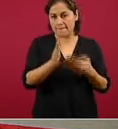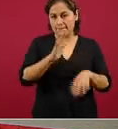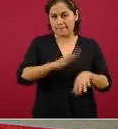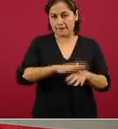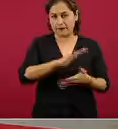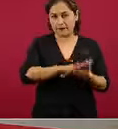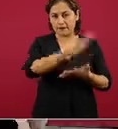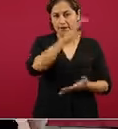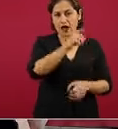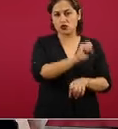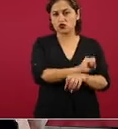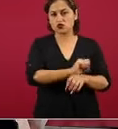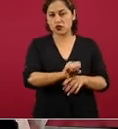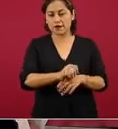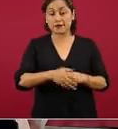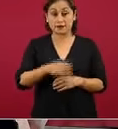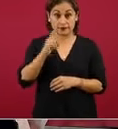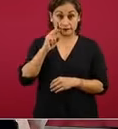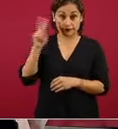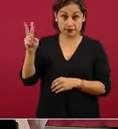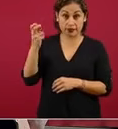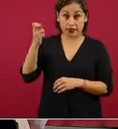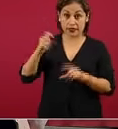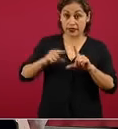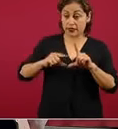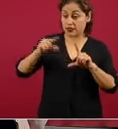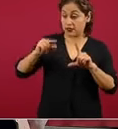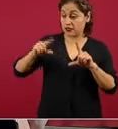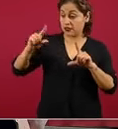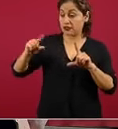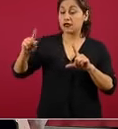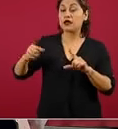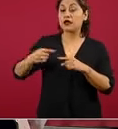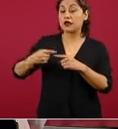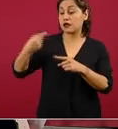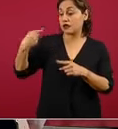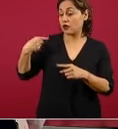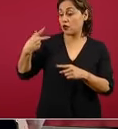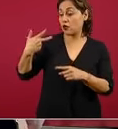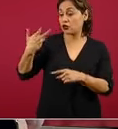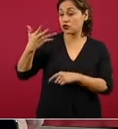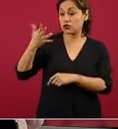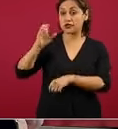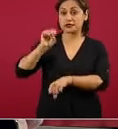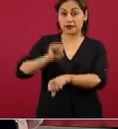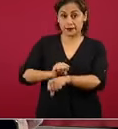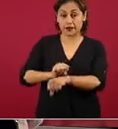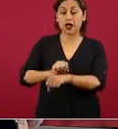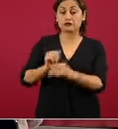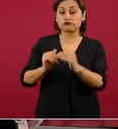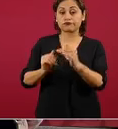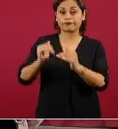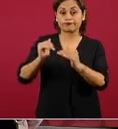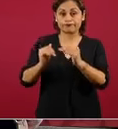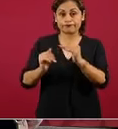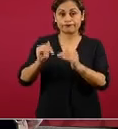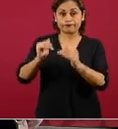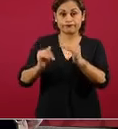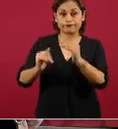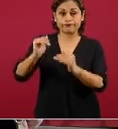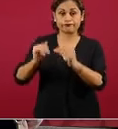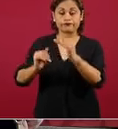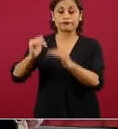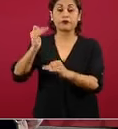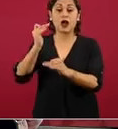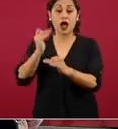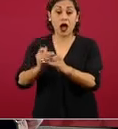también se ha observado ya desde hace ya 8, 10 semanas a nivel nacional un incremento constante, y hemos llegado ya a